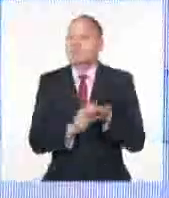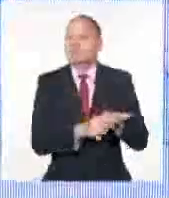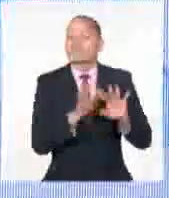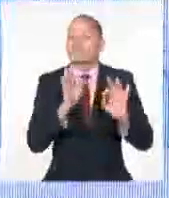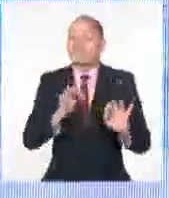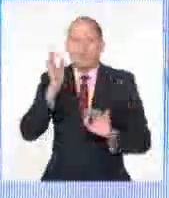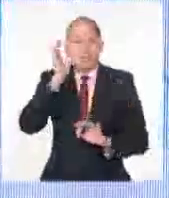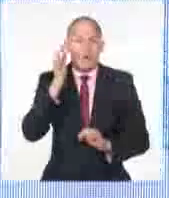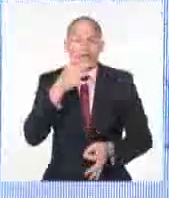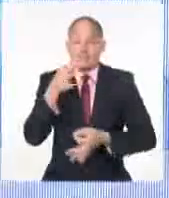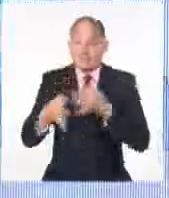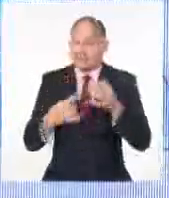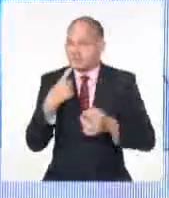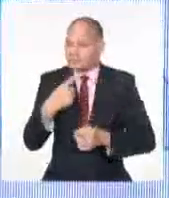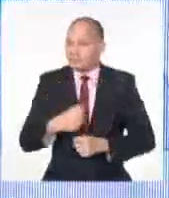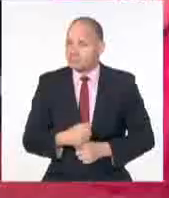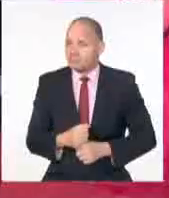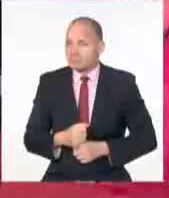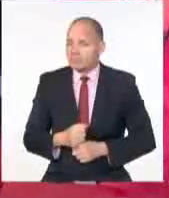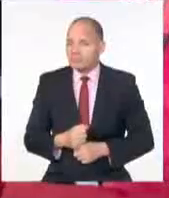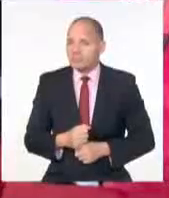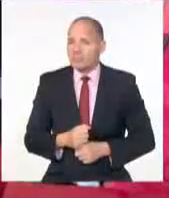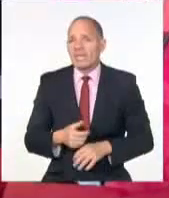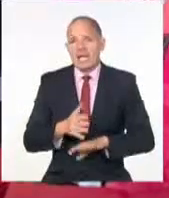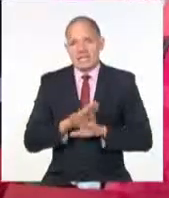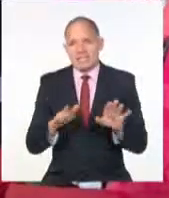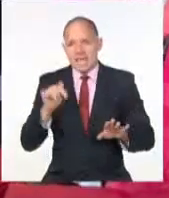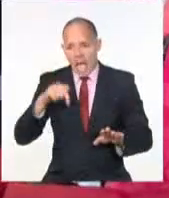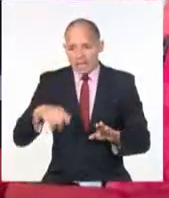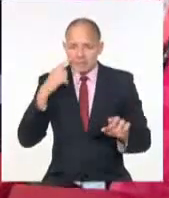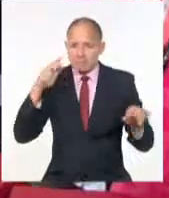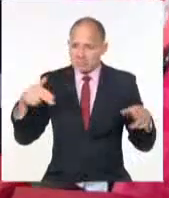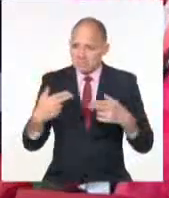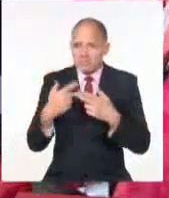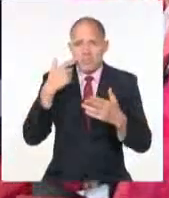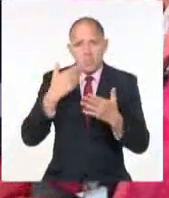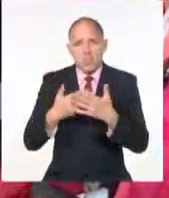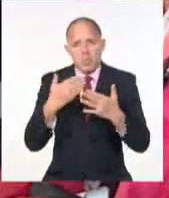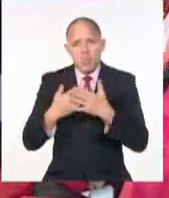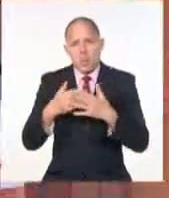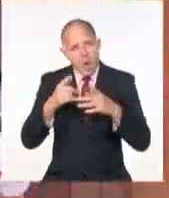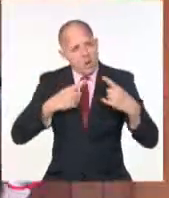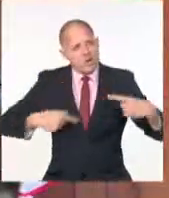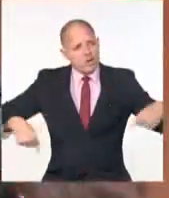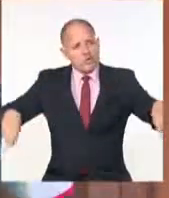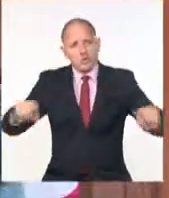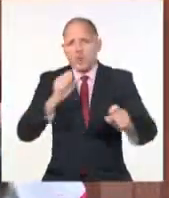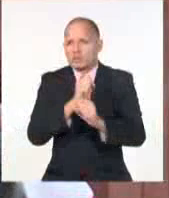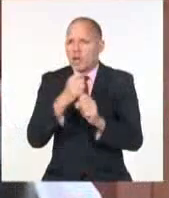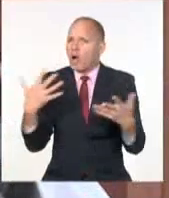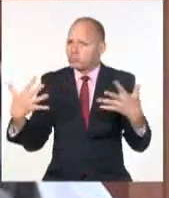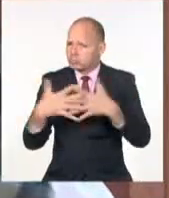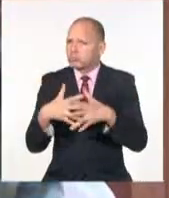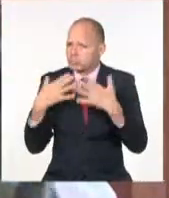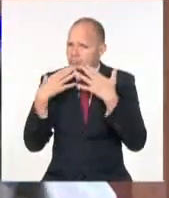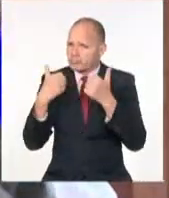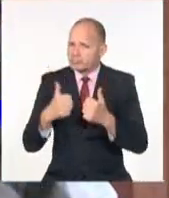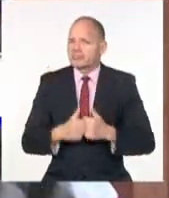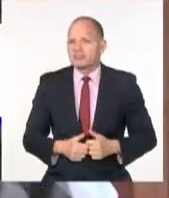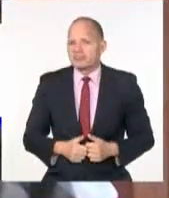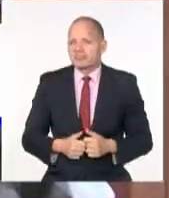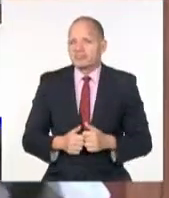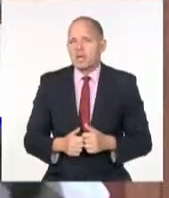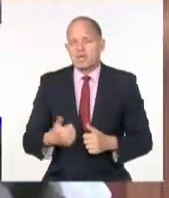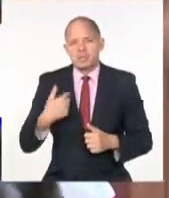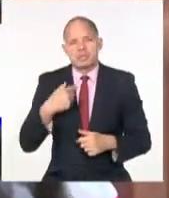evento. Se ha demostrado aquí cuánto podemos hacer todos, todas y todos juntos. Yo me llevo una grata impresión